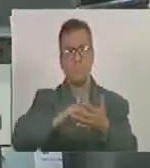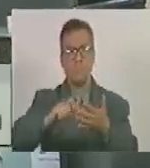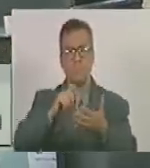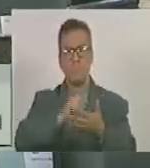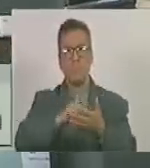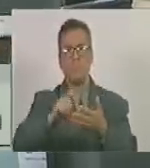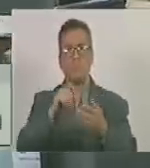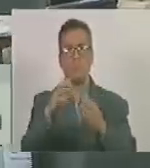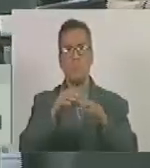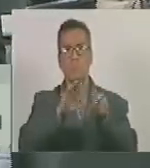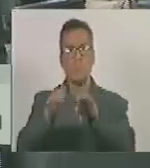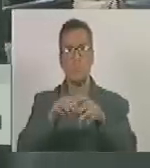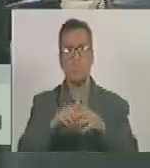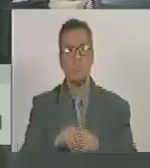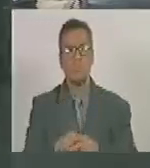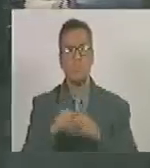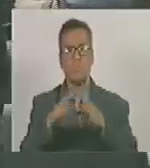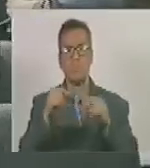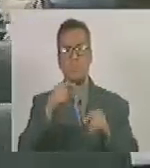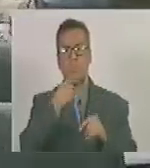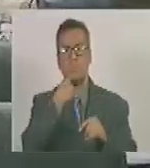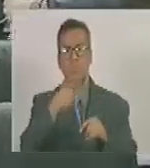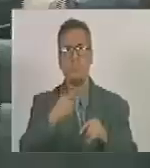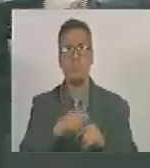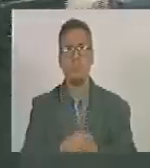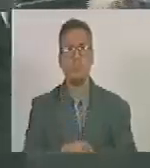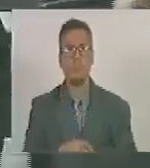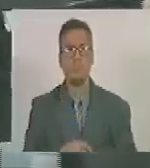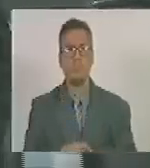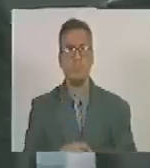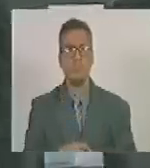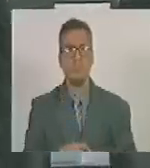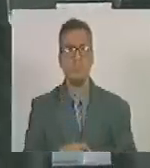escrita ante la Secretaría. Es todo, presidente.